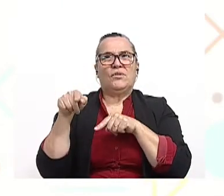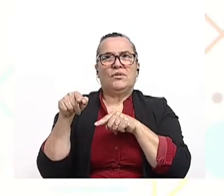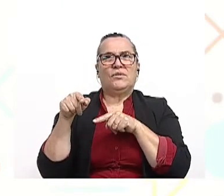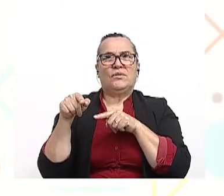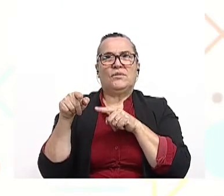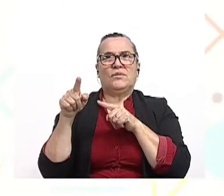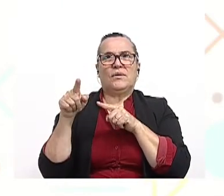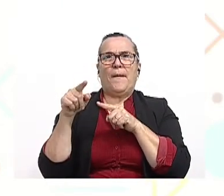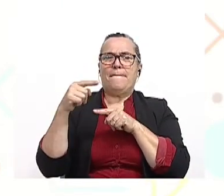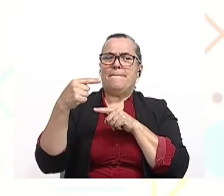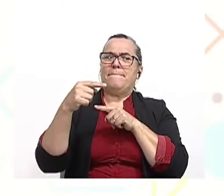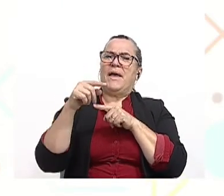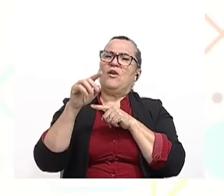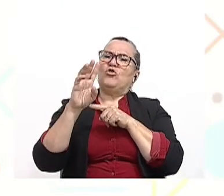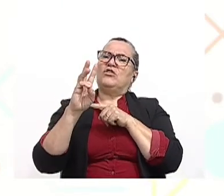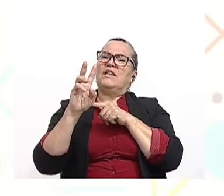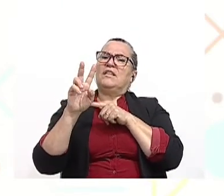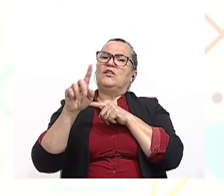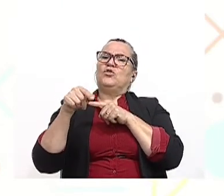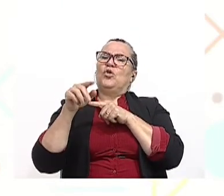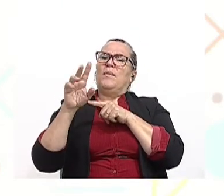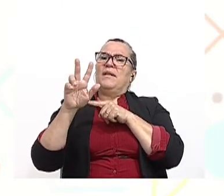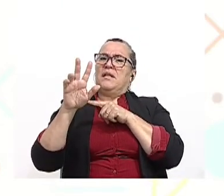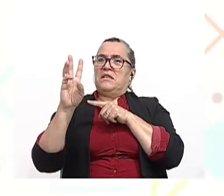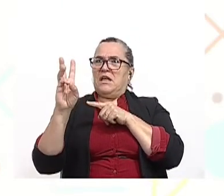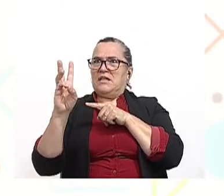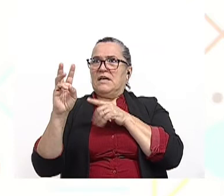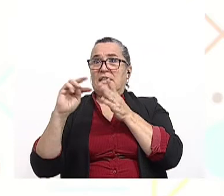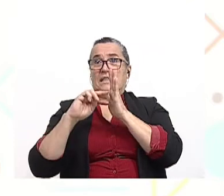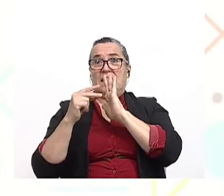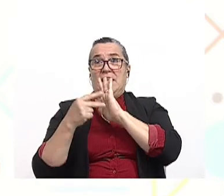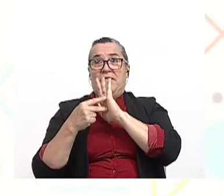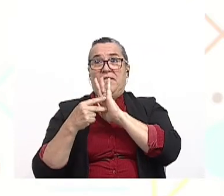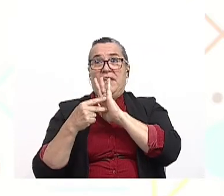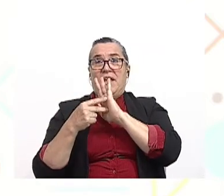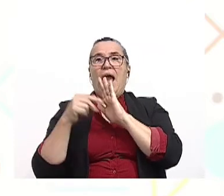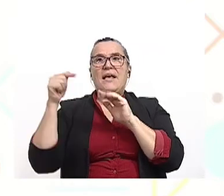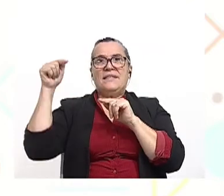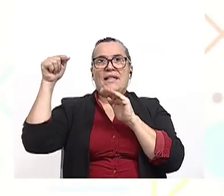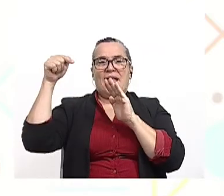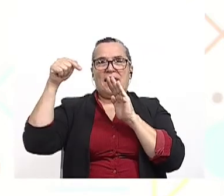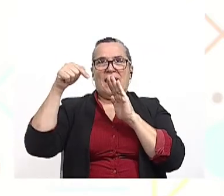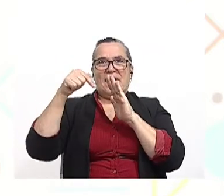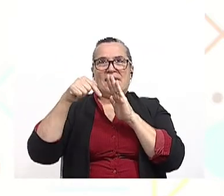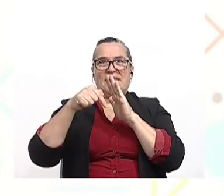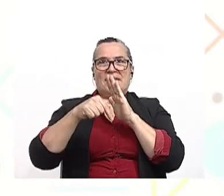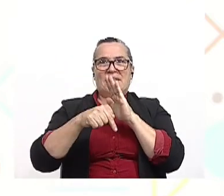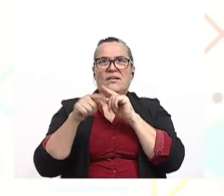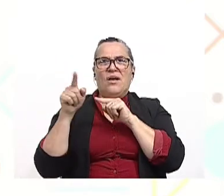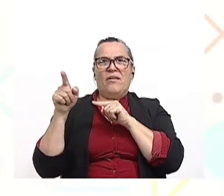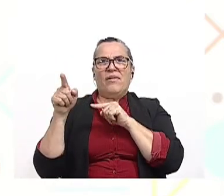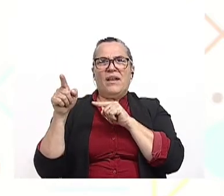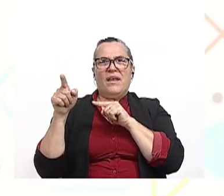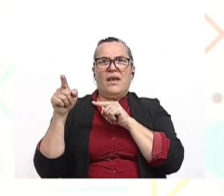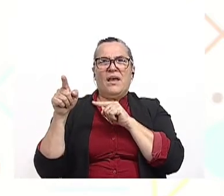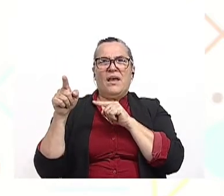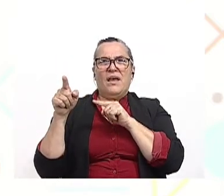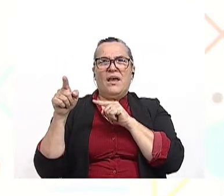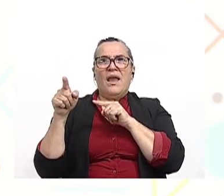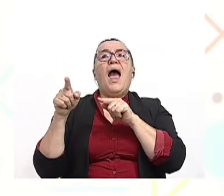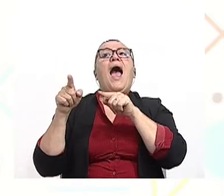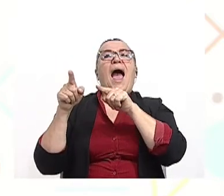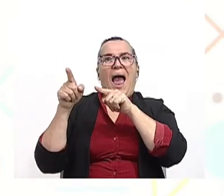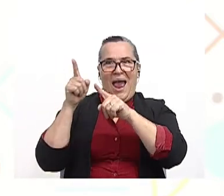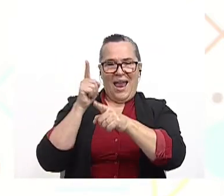está dando menos 6,36. Eso quiere decir que está decreciendo los valores. Averigüemos si es constante.